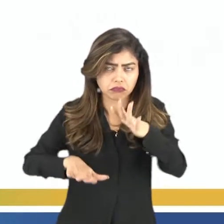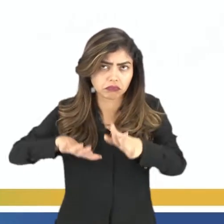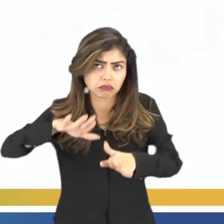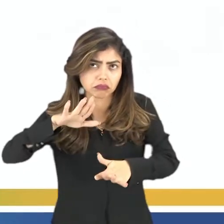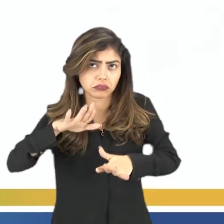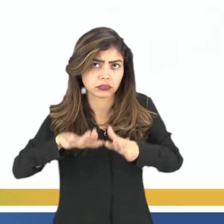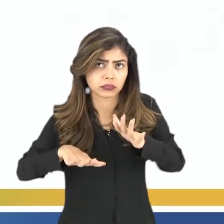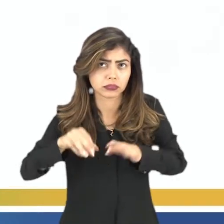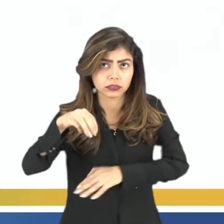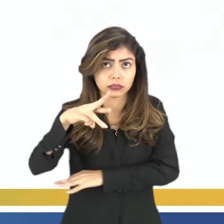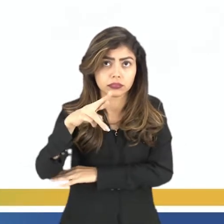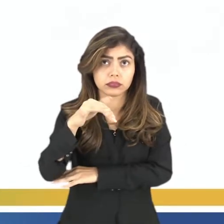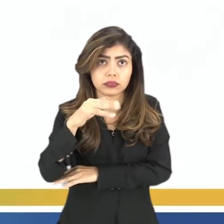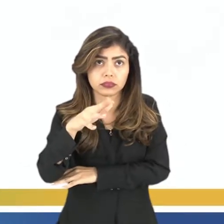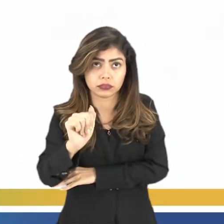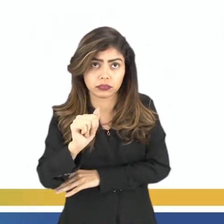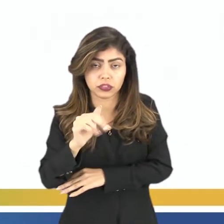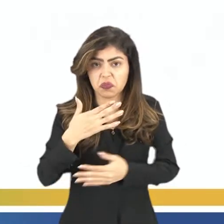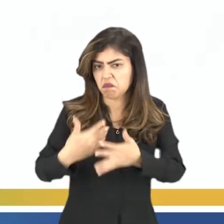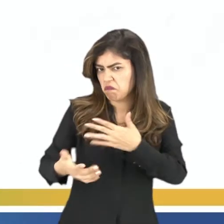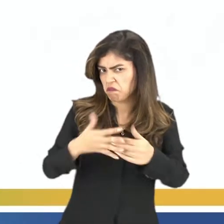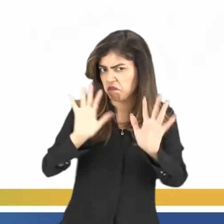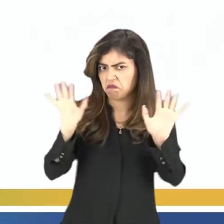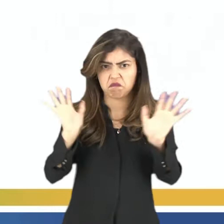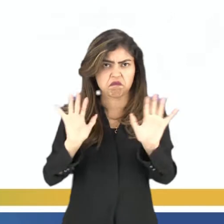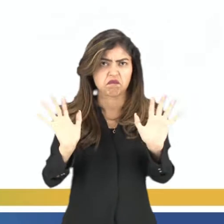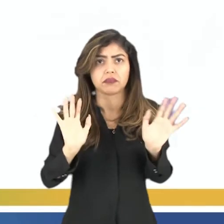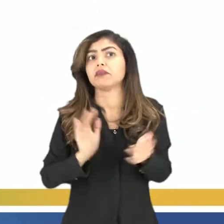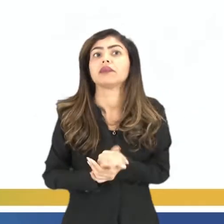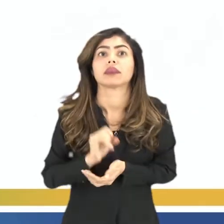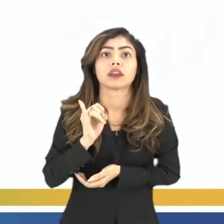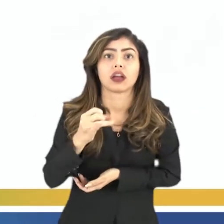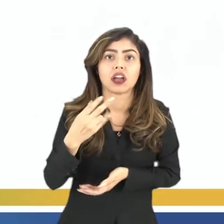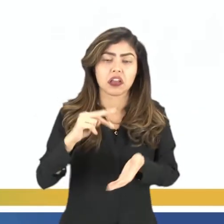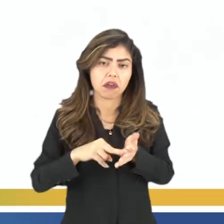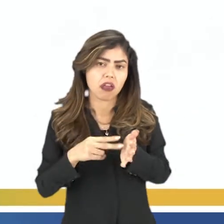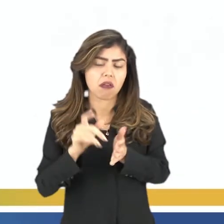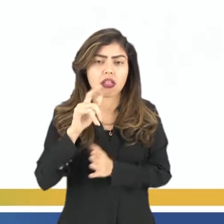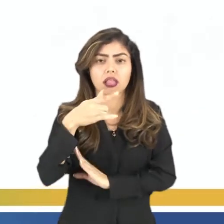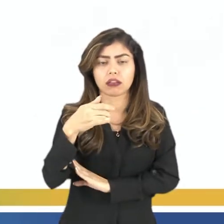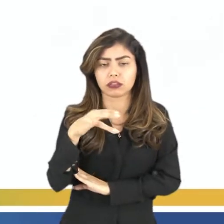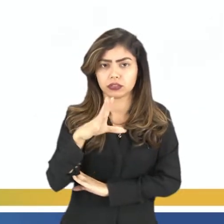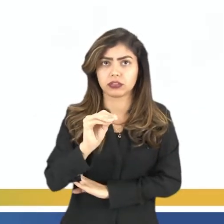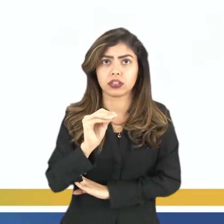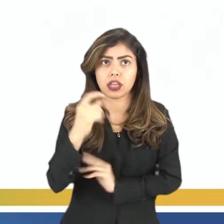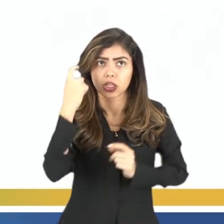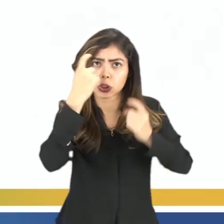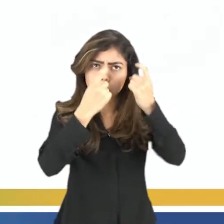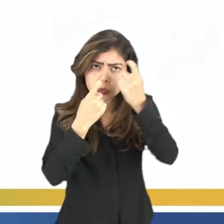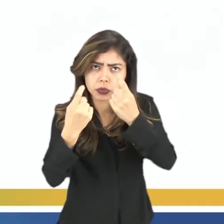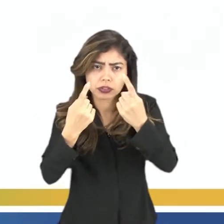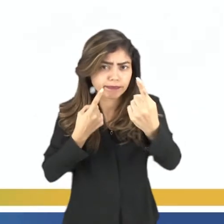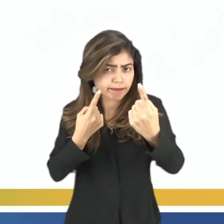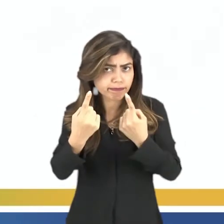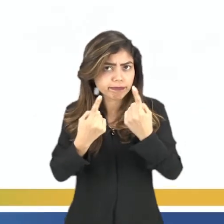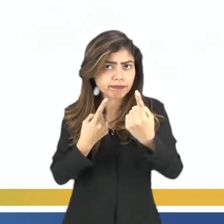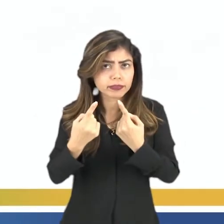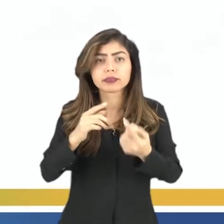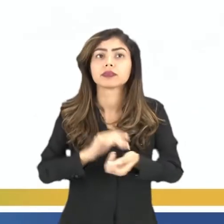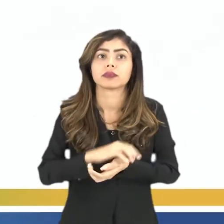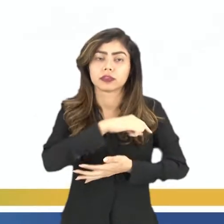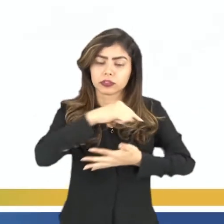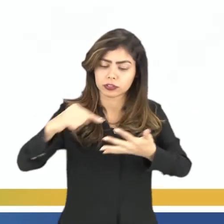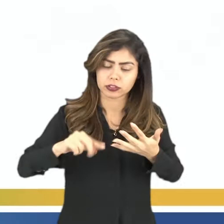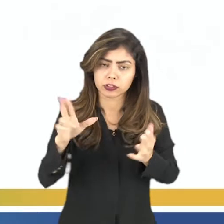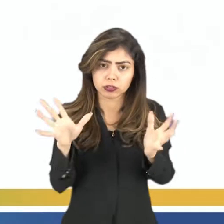son morfemas independientes, sin ningún significado léxico, que expresan las relaciones entre los